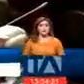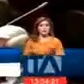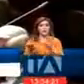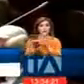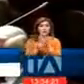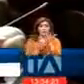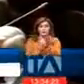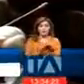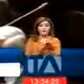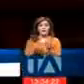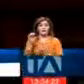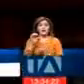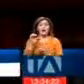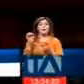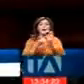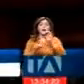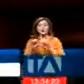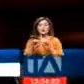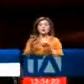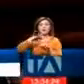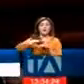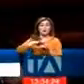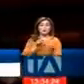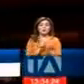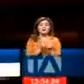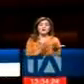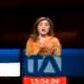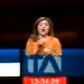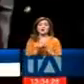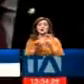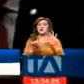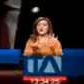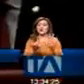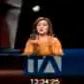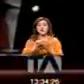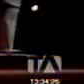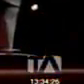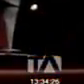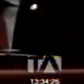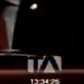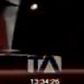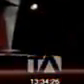espera ser sometido a votación tras 7 años de espera. En Quito, Andrea Samaniego, 24 horas.